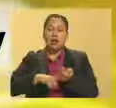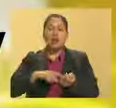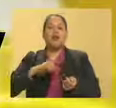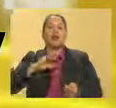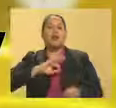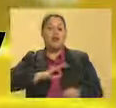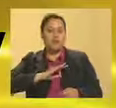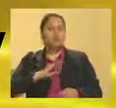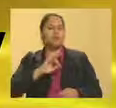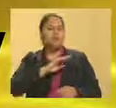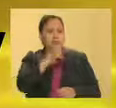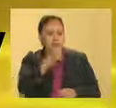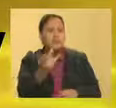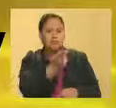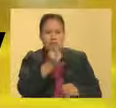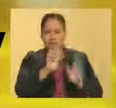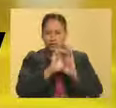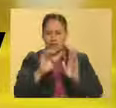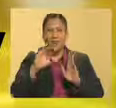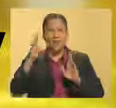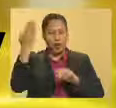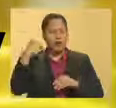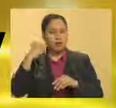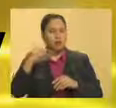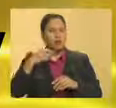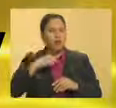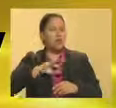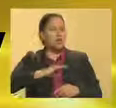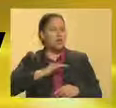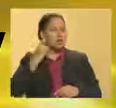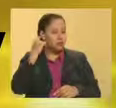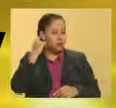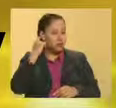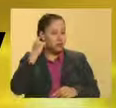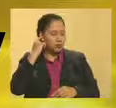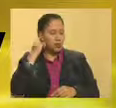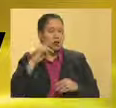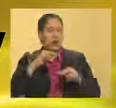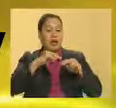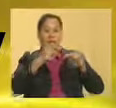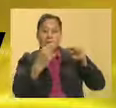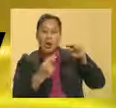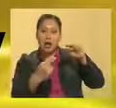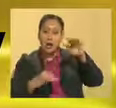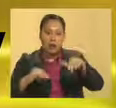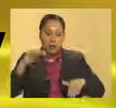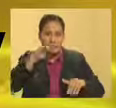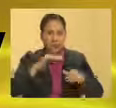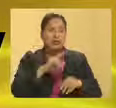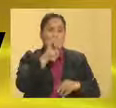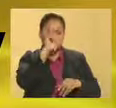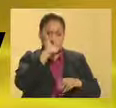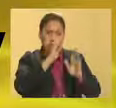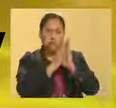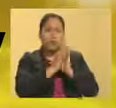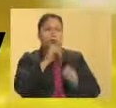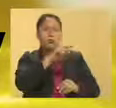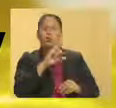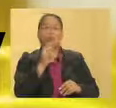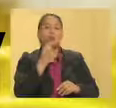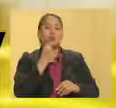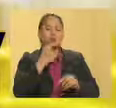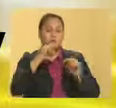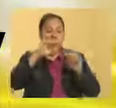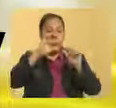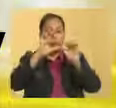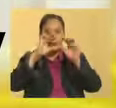eso te quería preguntar, Doc. Alguna vez me dijeron, yo tuve una infección precisamente de alberca, y me dijeron que no era tan recomendable usar seguido los famosos